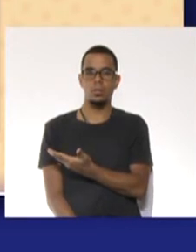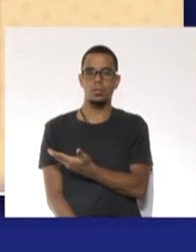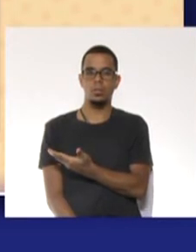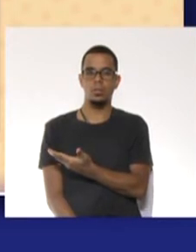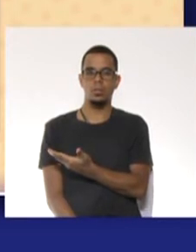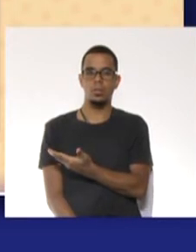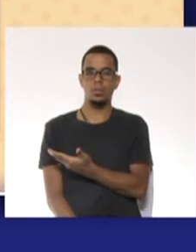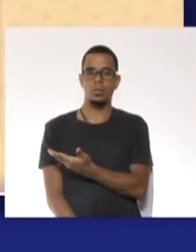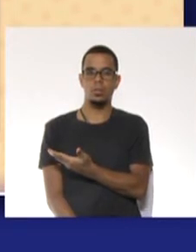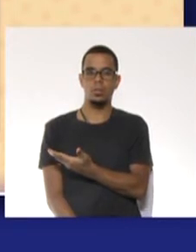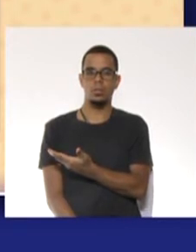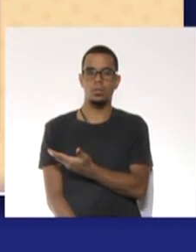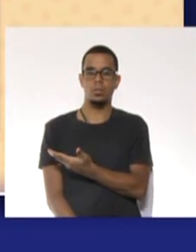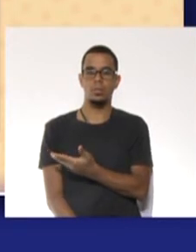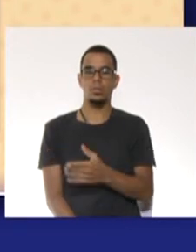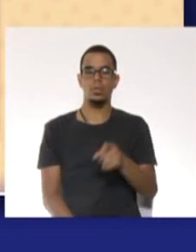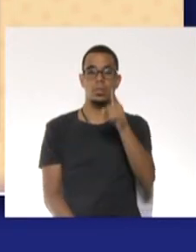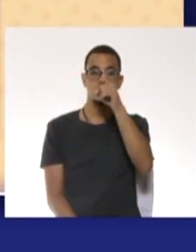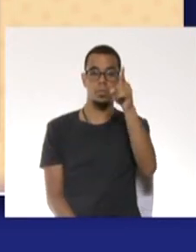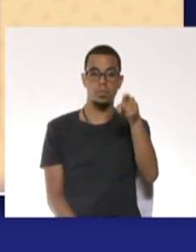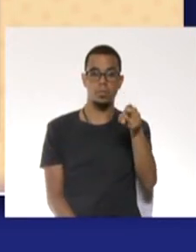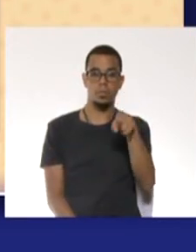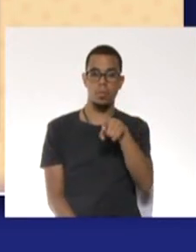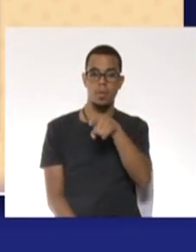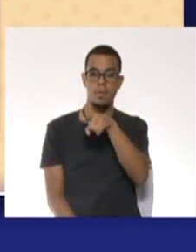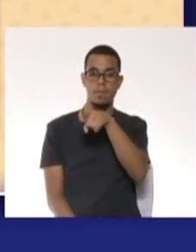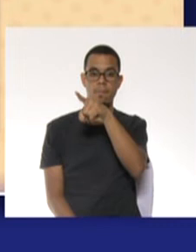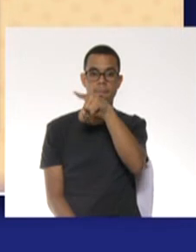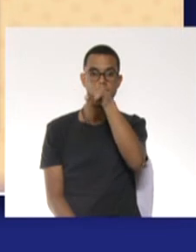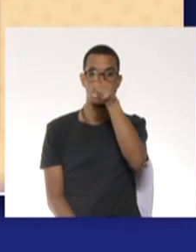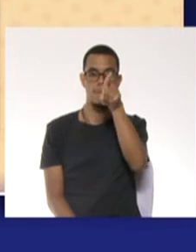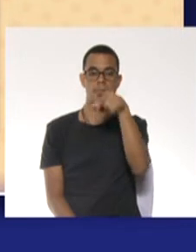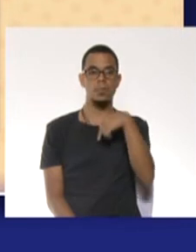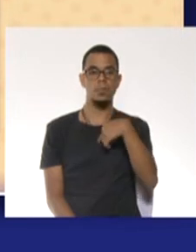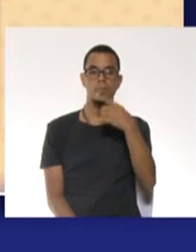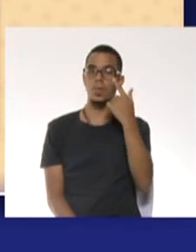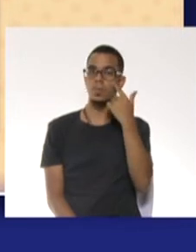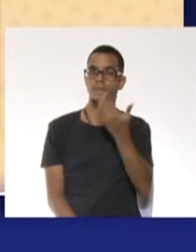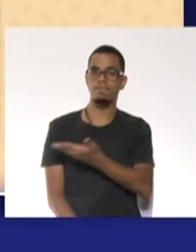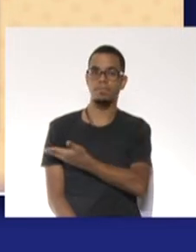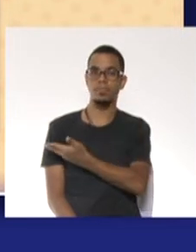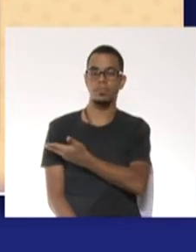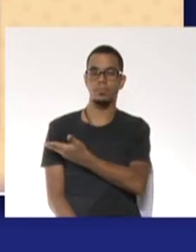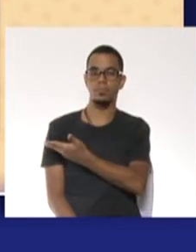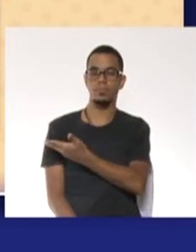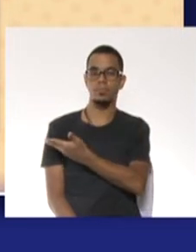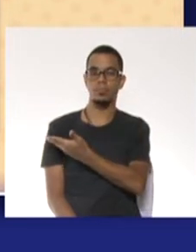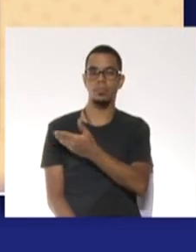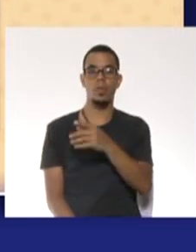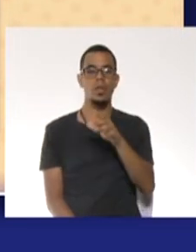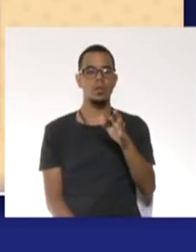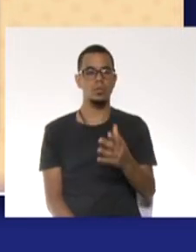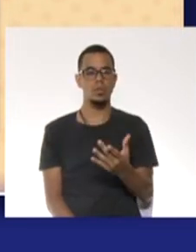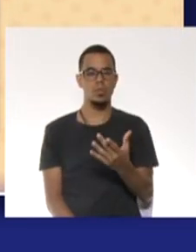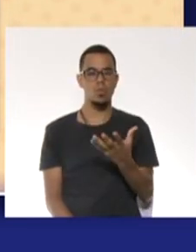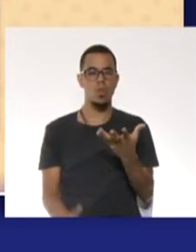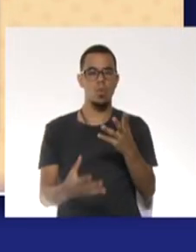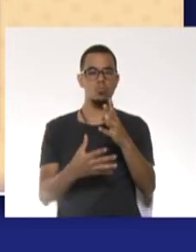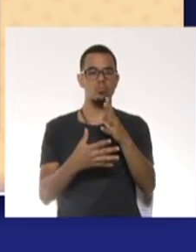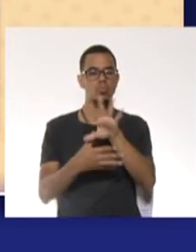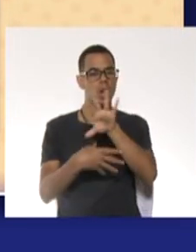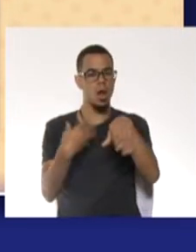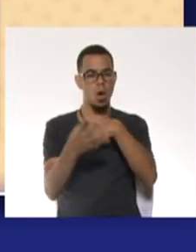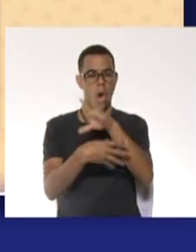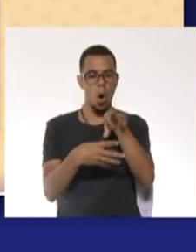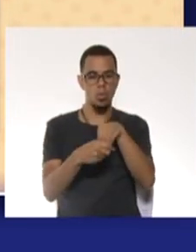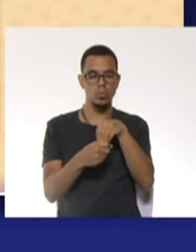pero si le ponemos dobles enlaces alternos, entonces va a ser un compuesto aromático. ¿Bien?